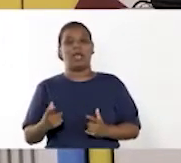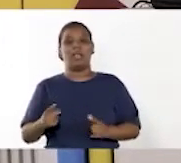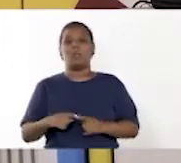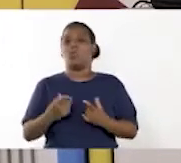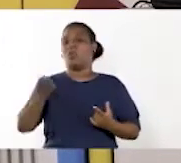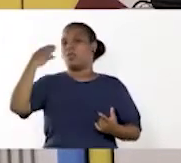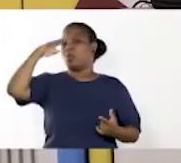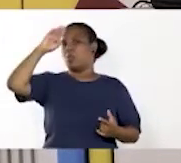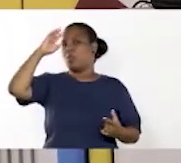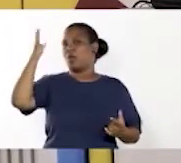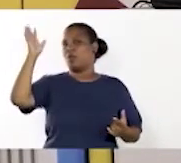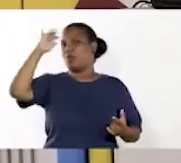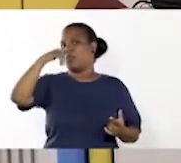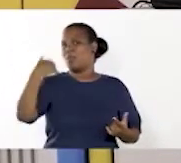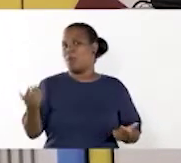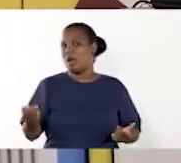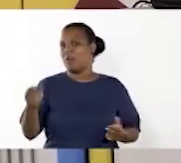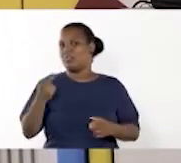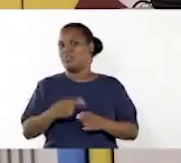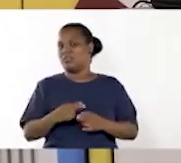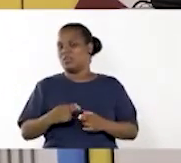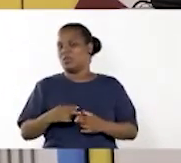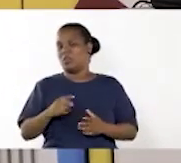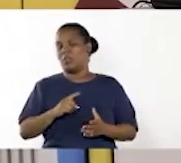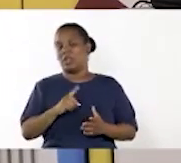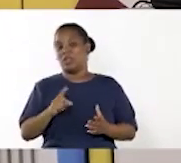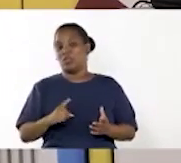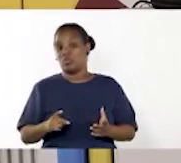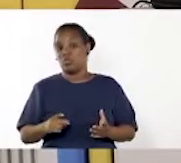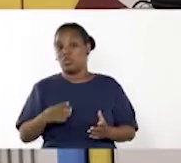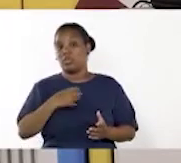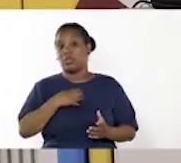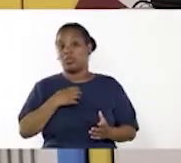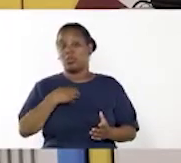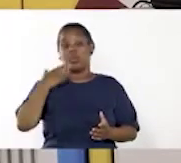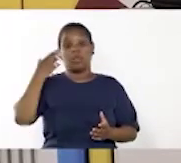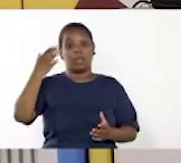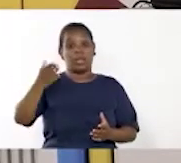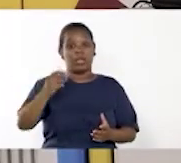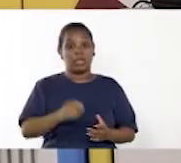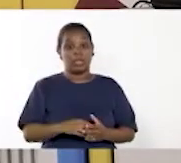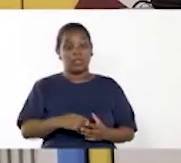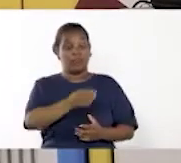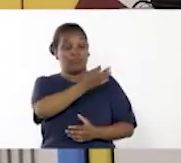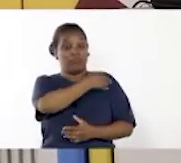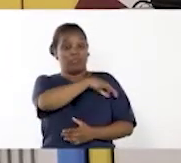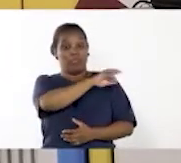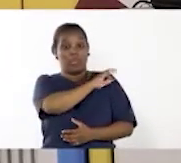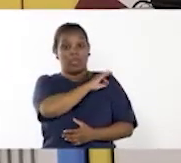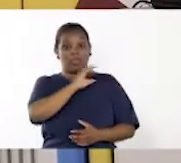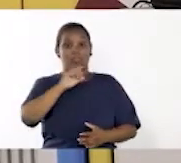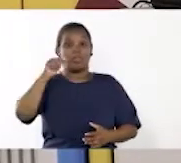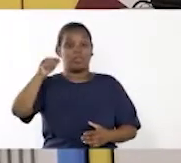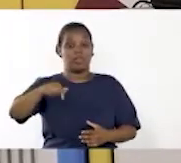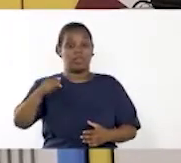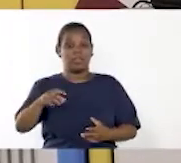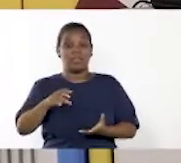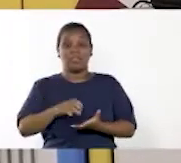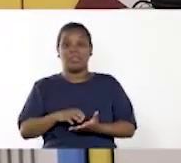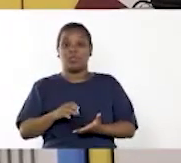nombre de la zona? Tenemos que recordarnos entonces, ir a nuestros colonizadores y recordarnos que en esa zona